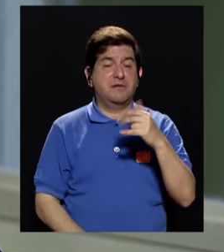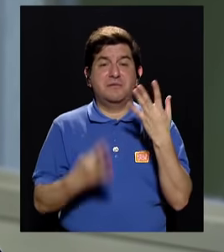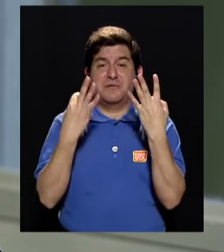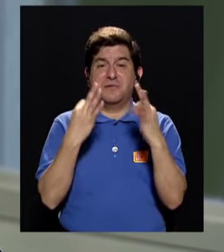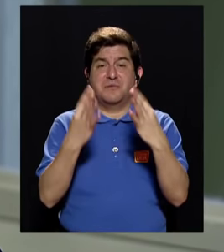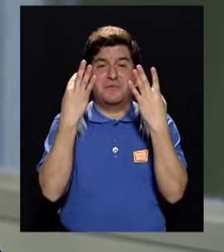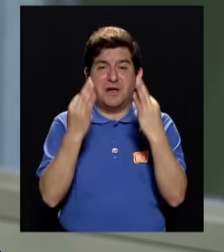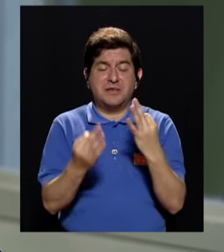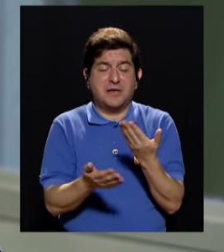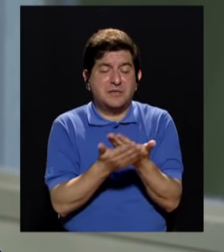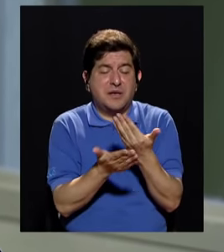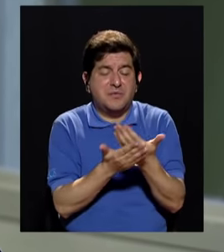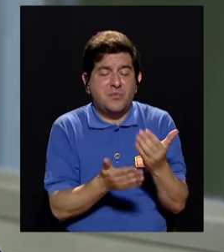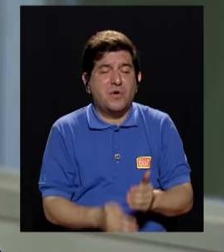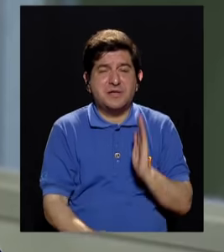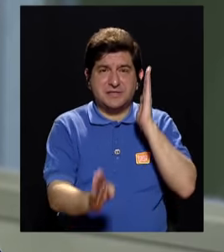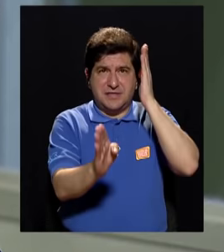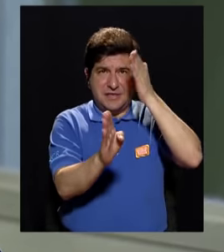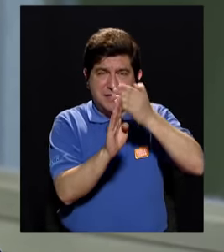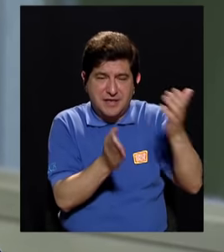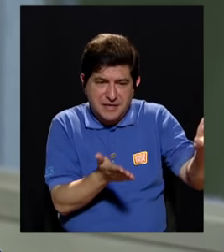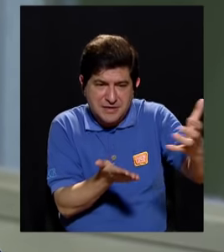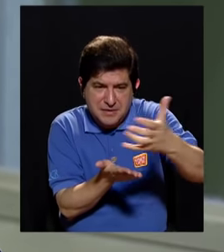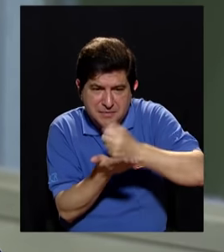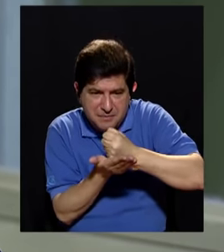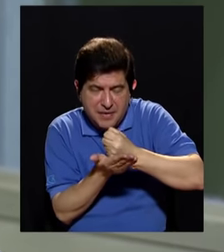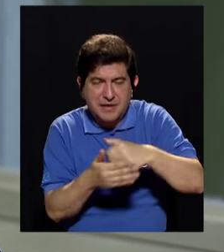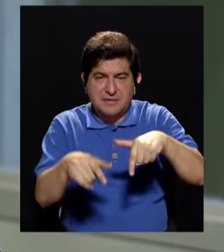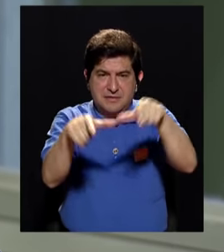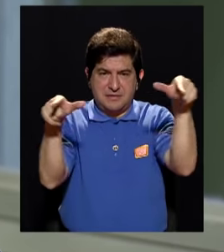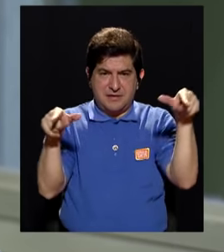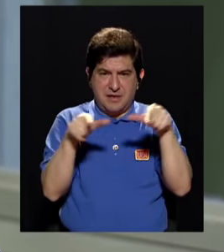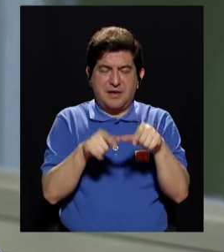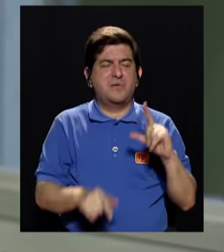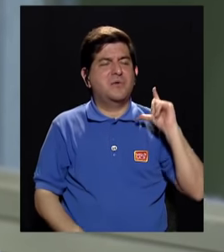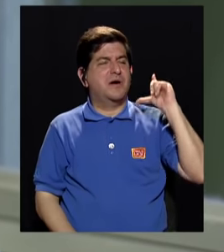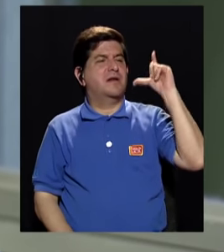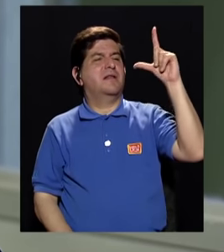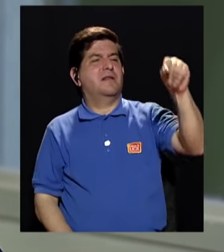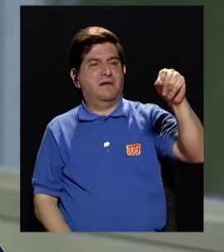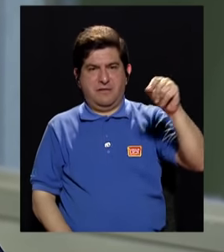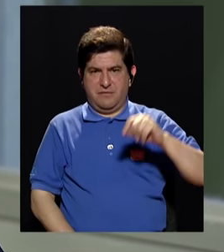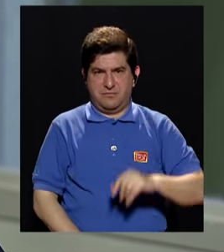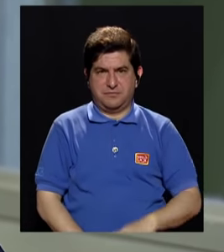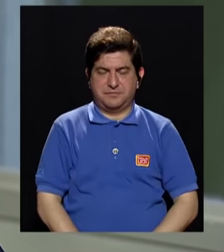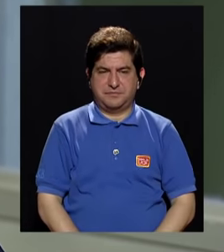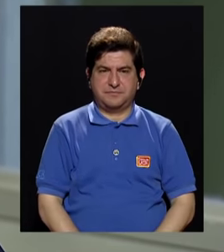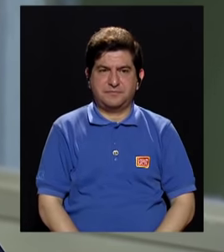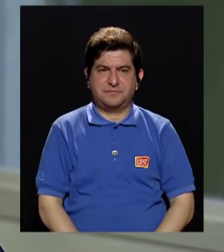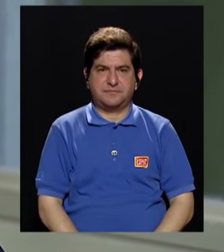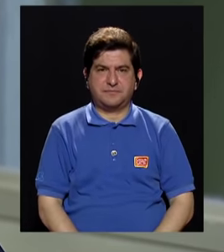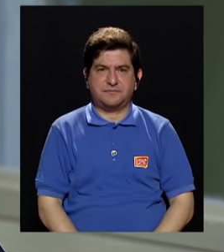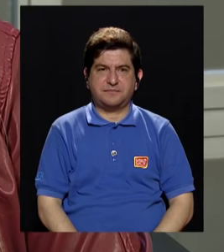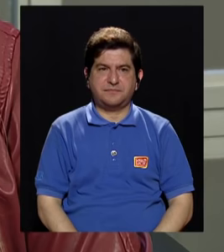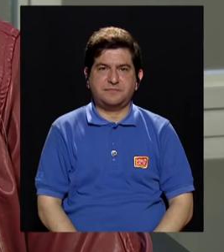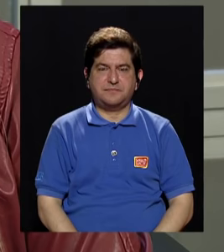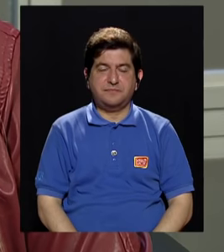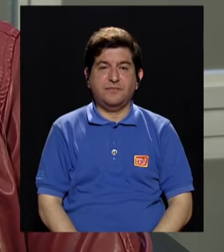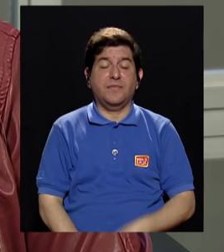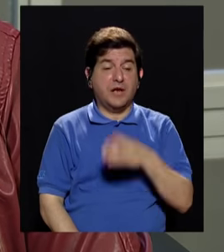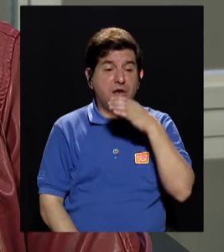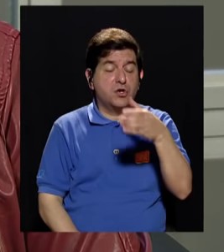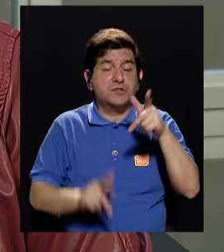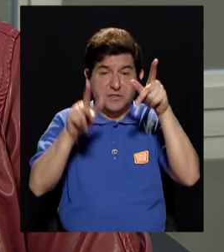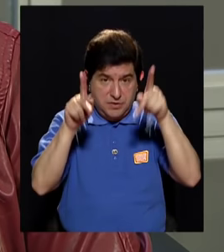para ver si se pueden tomar las muestras directamente en los en los sitios que son alejados y este lo que